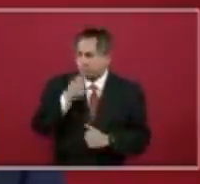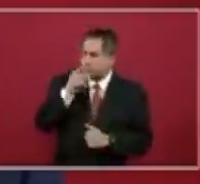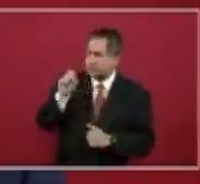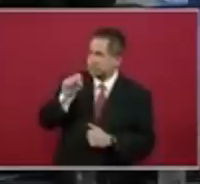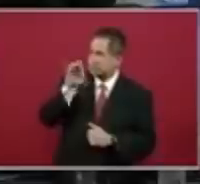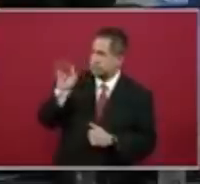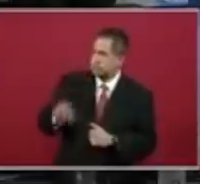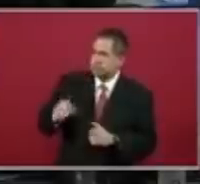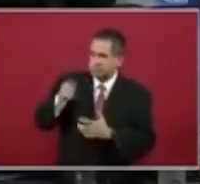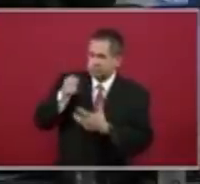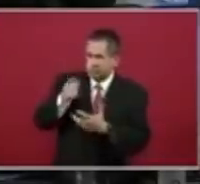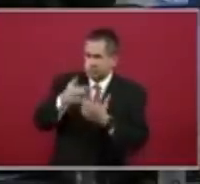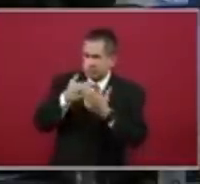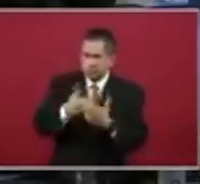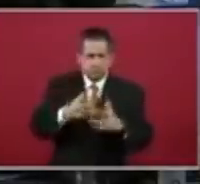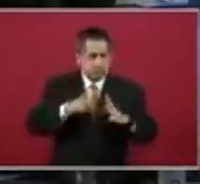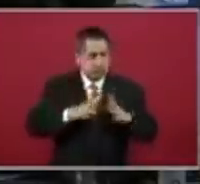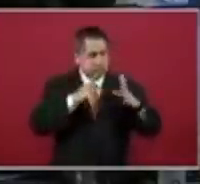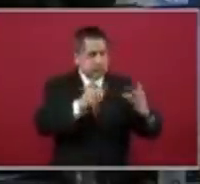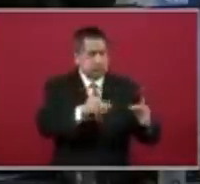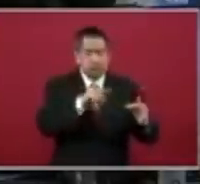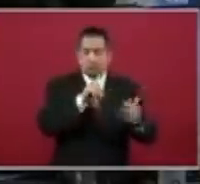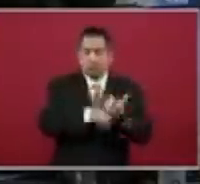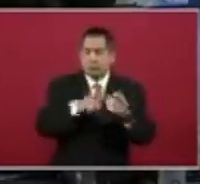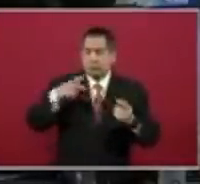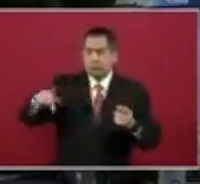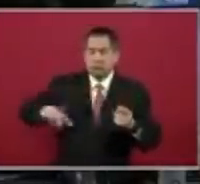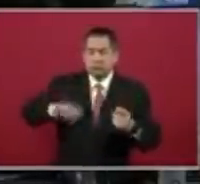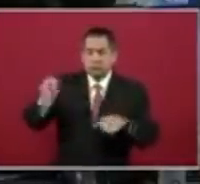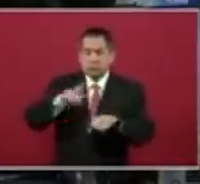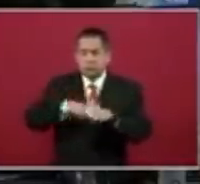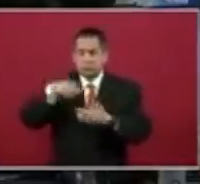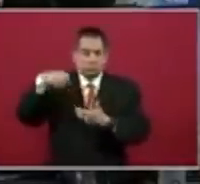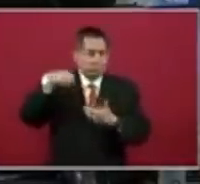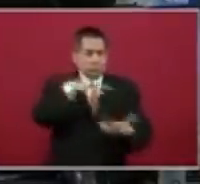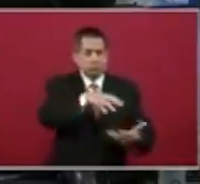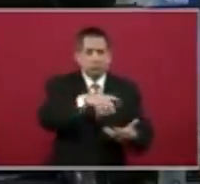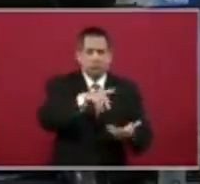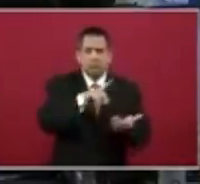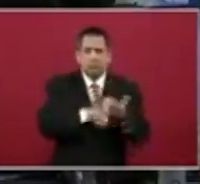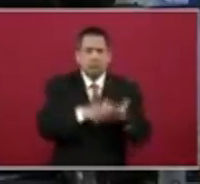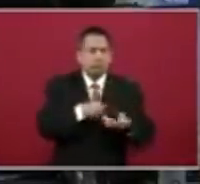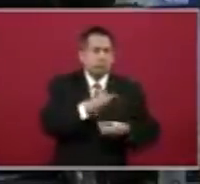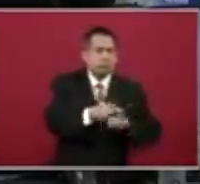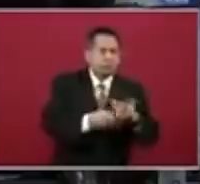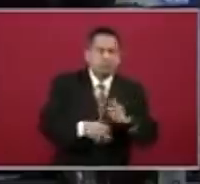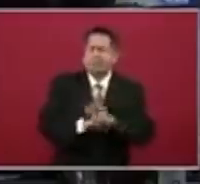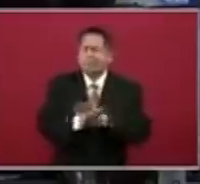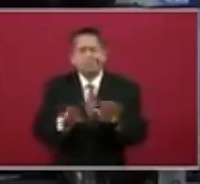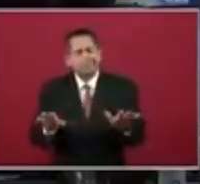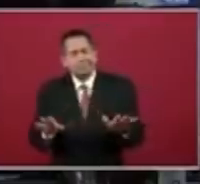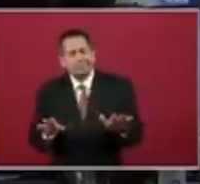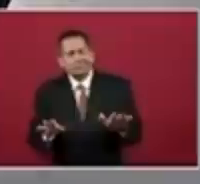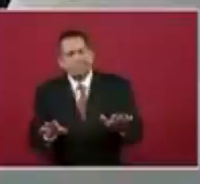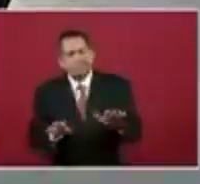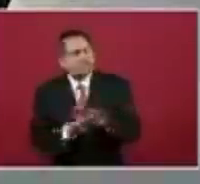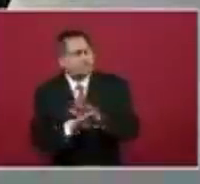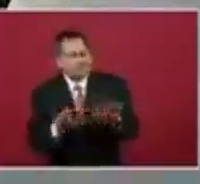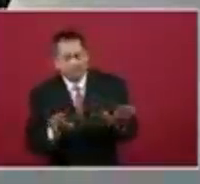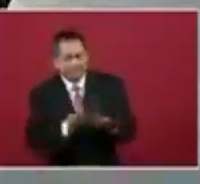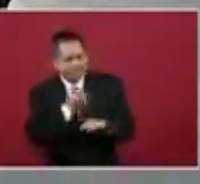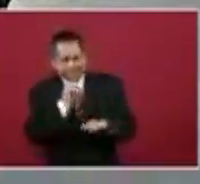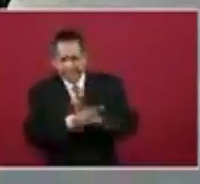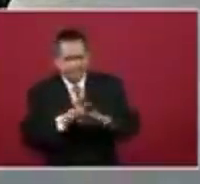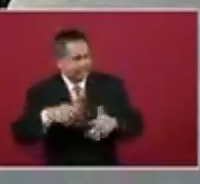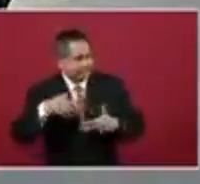los recursos de su fundación eran de recursos del gobierno federal, de sus actividades altruistas, y otro 16 de estados. No va a